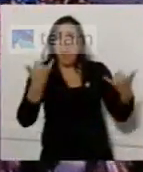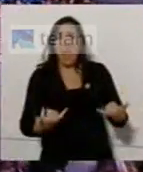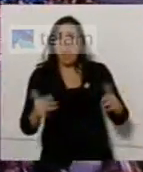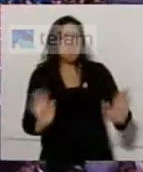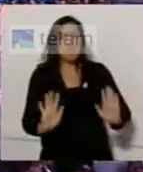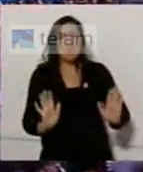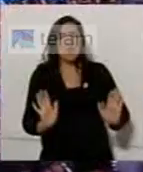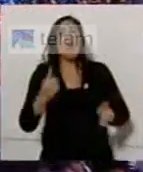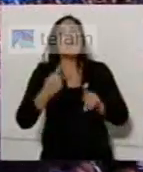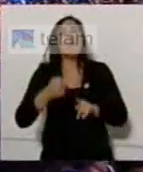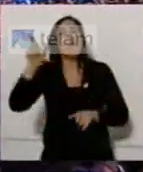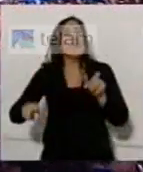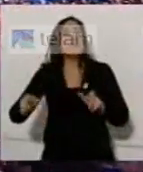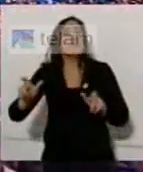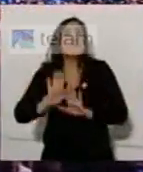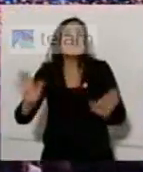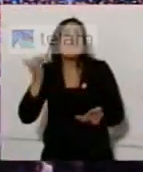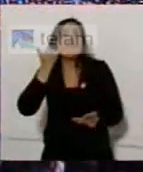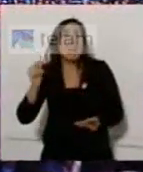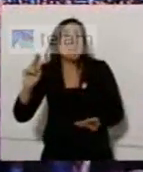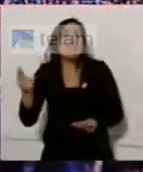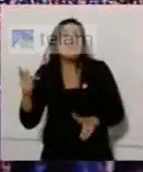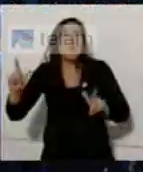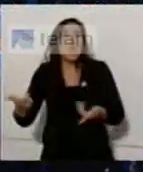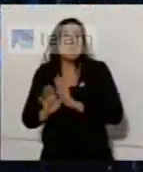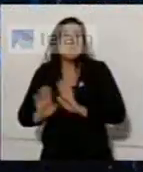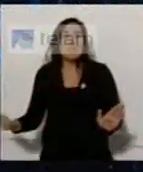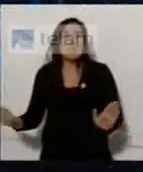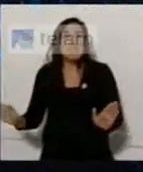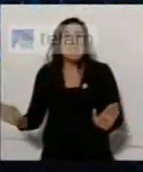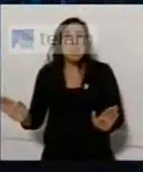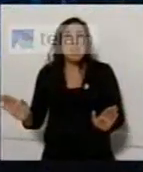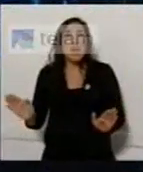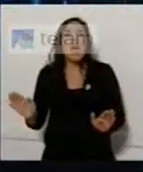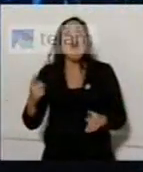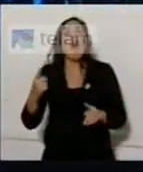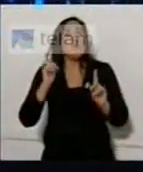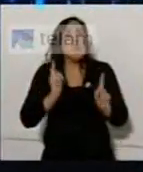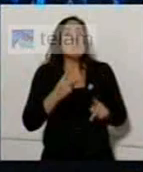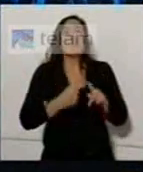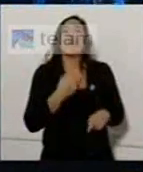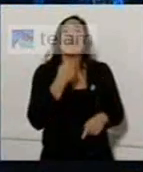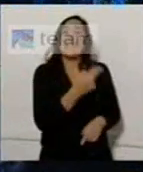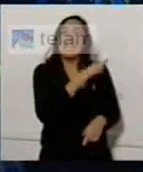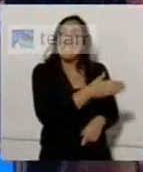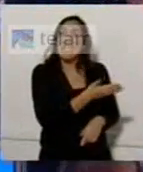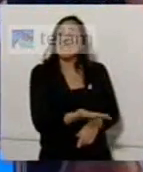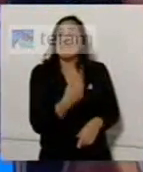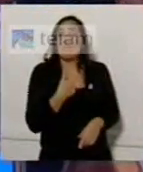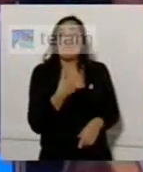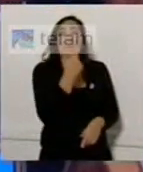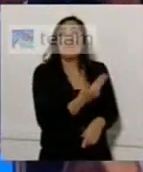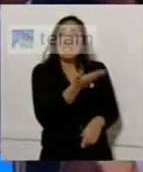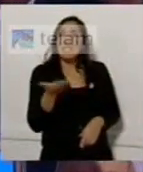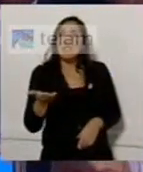sino en nombre de los que se fueron, en nombre de sus propios hijos, que sepamos disentir